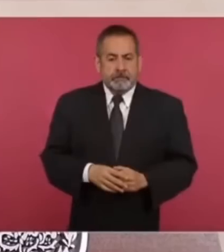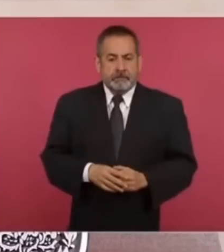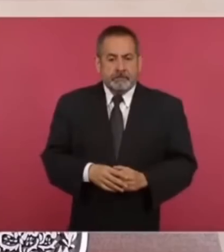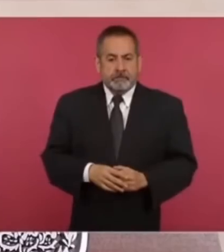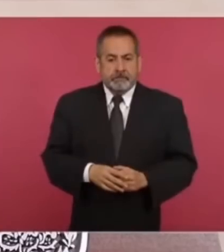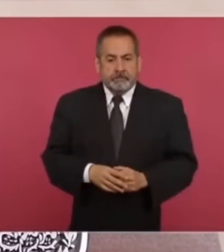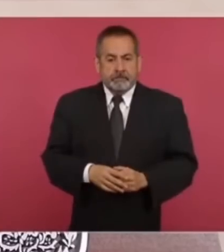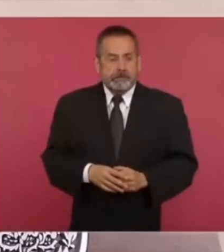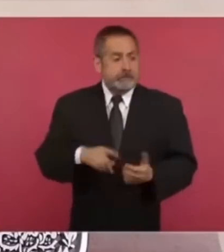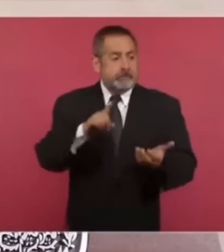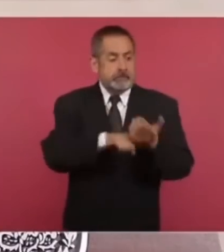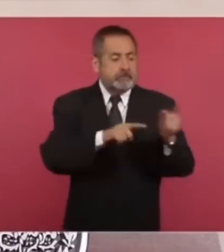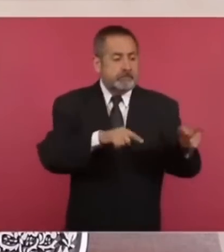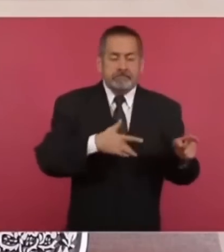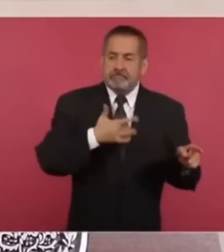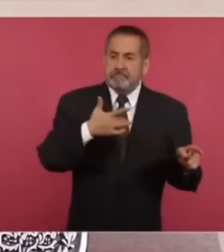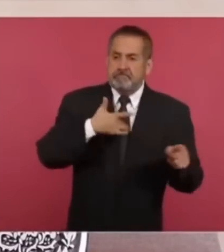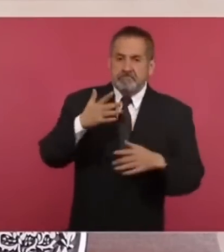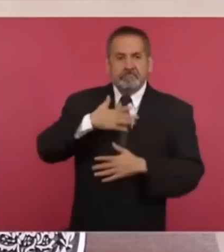pues se sentían los dueños